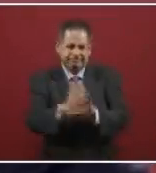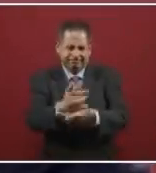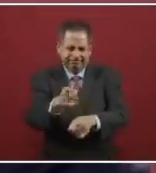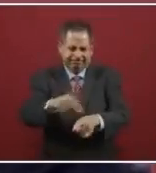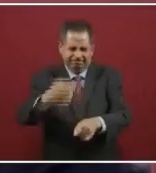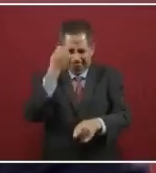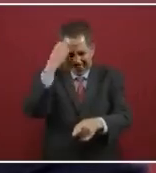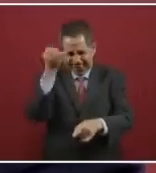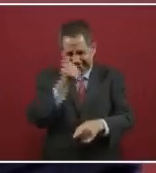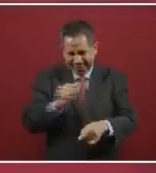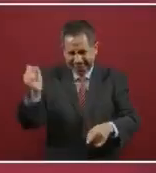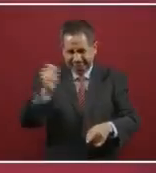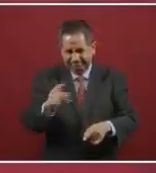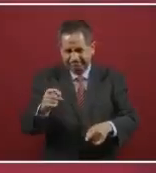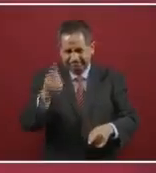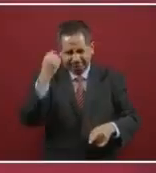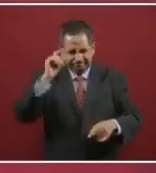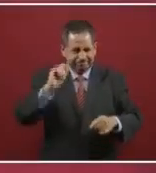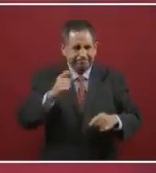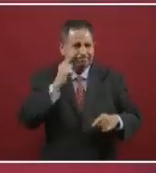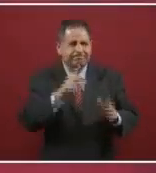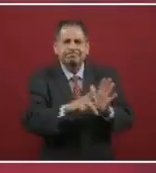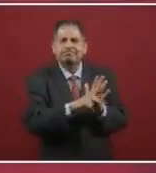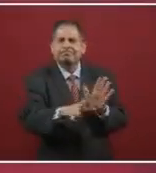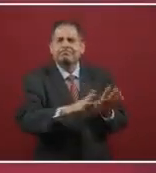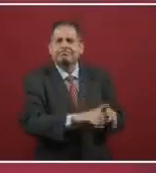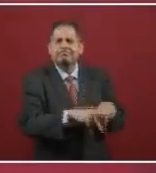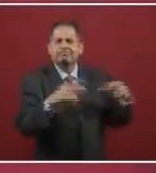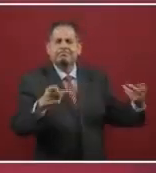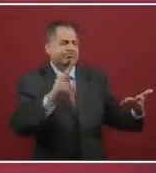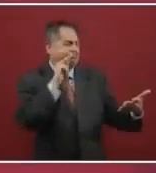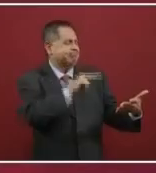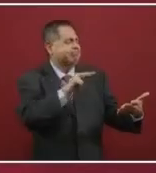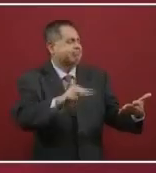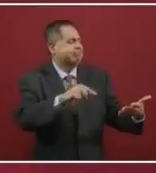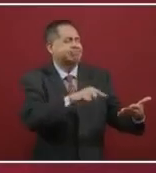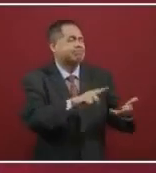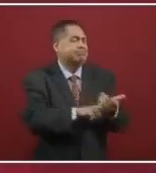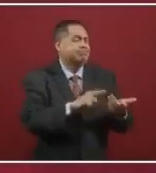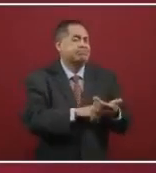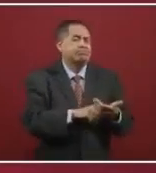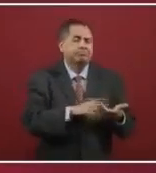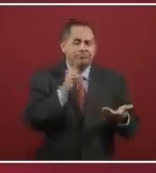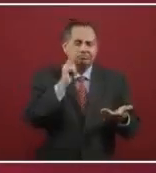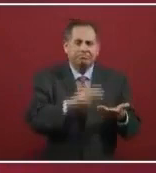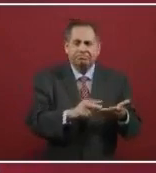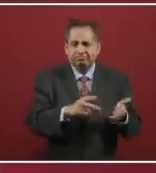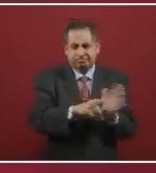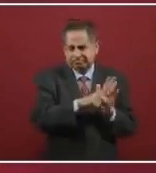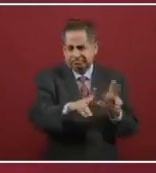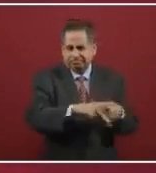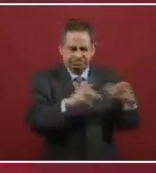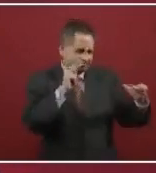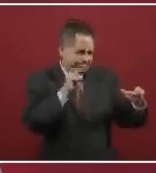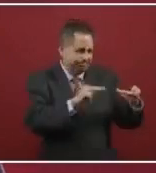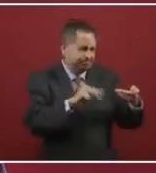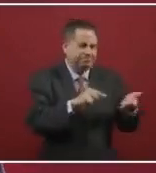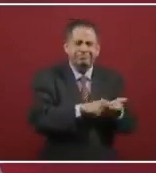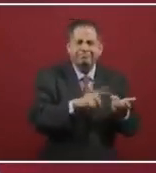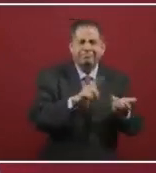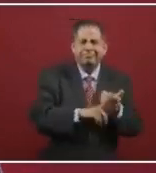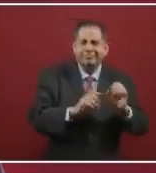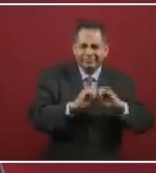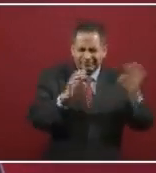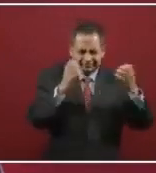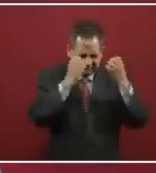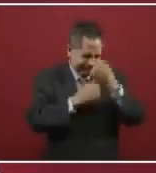expertos, son especialistas. Vean, agarren los periódicos y hagan un